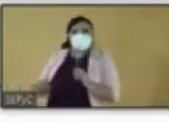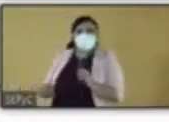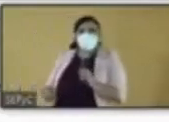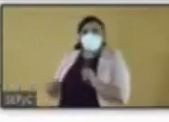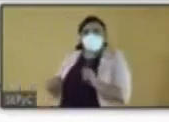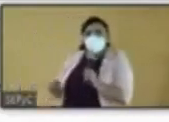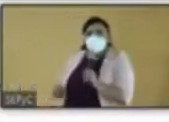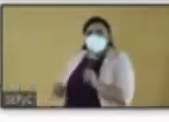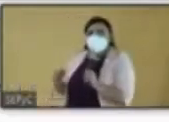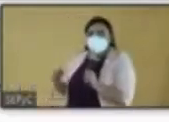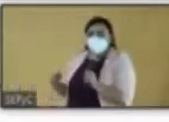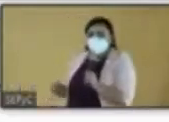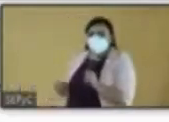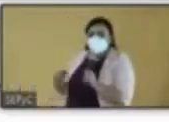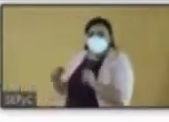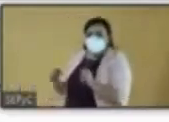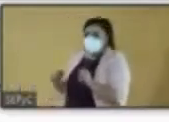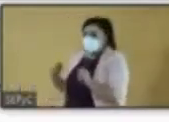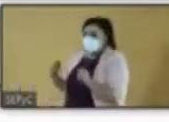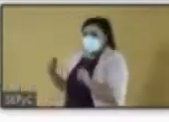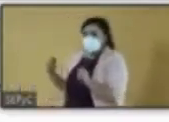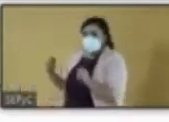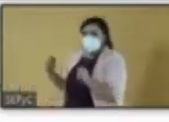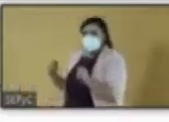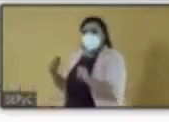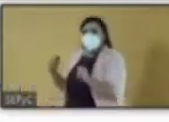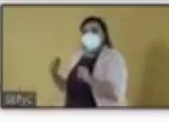nosotros tenemos un haber patrimonial